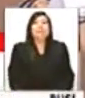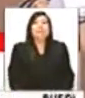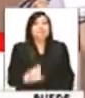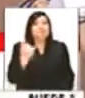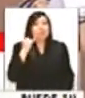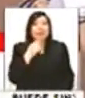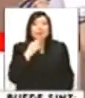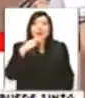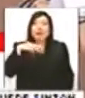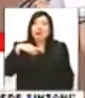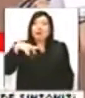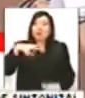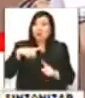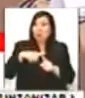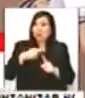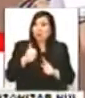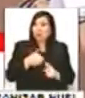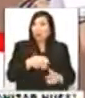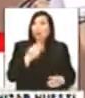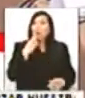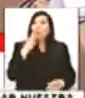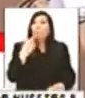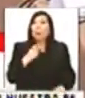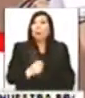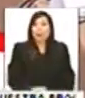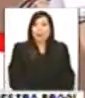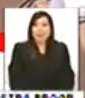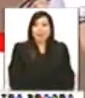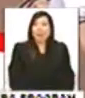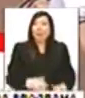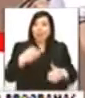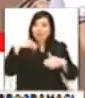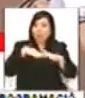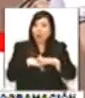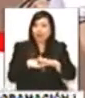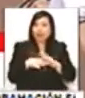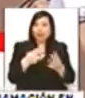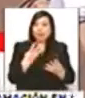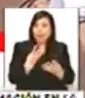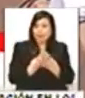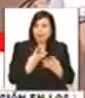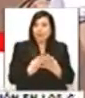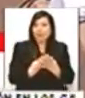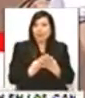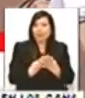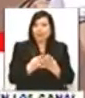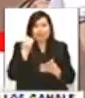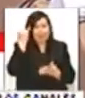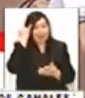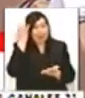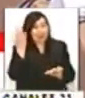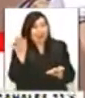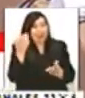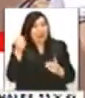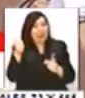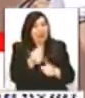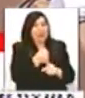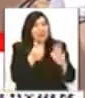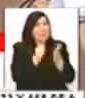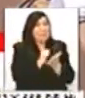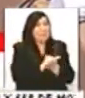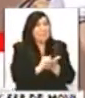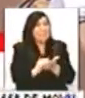Imagina que el MRTA secuestra a tu padre, lo mete en una cárcel del pueblo. Imagina que lo tortura